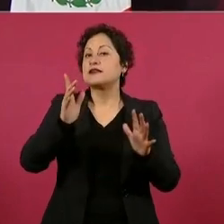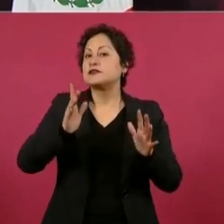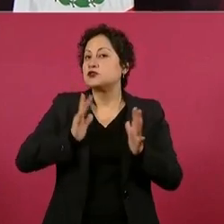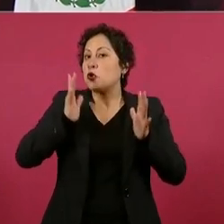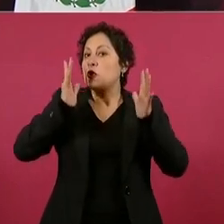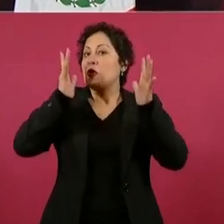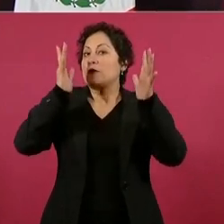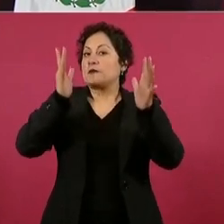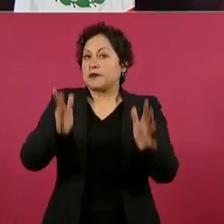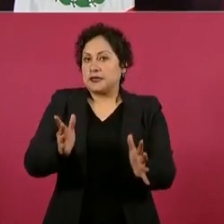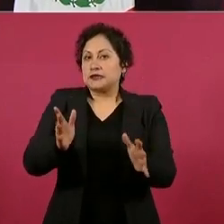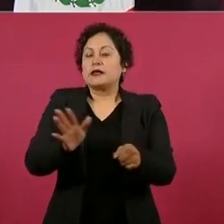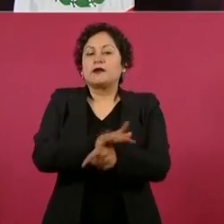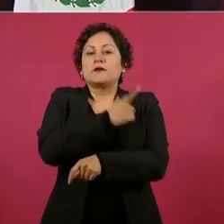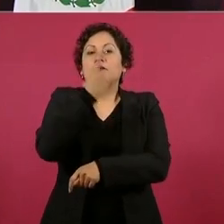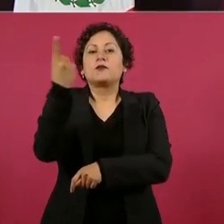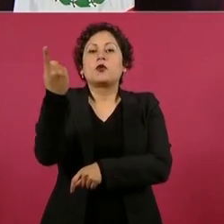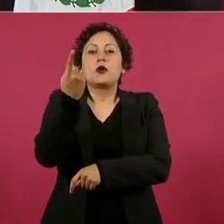el festival